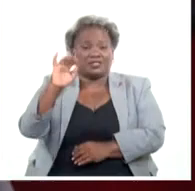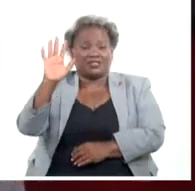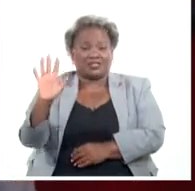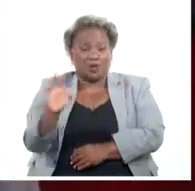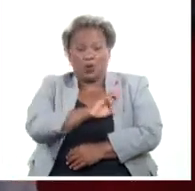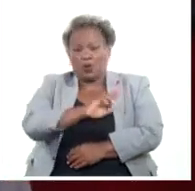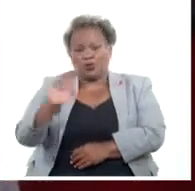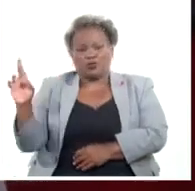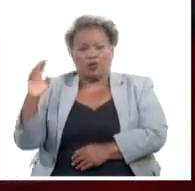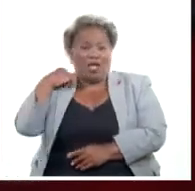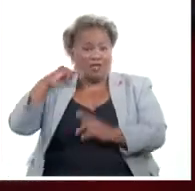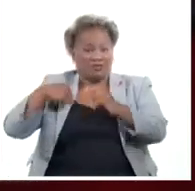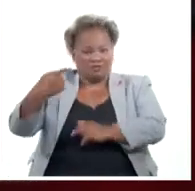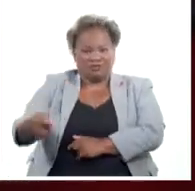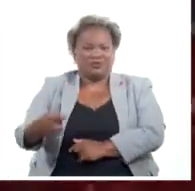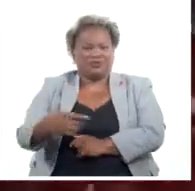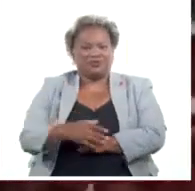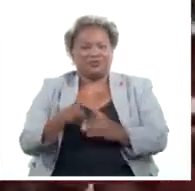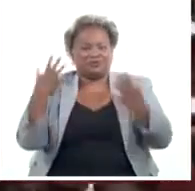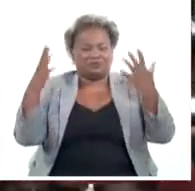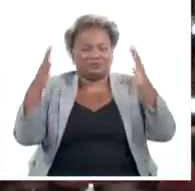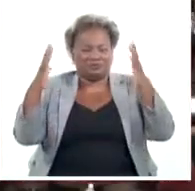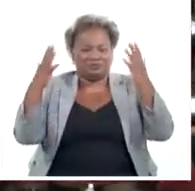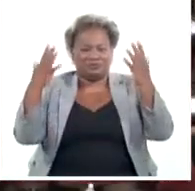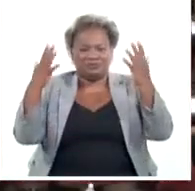la Revolución Cubana.